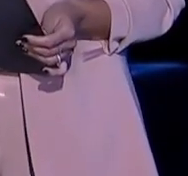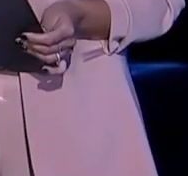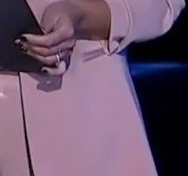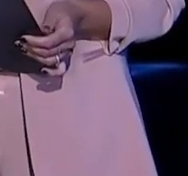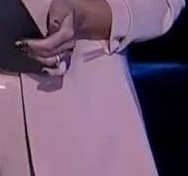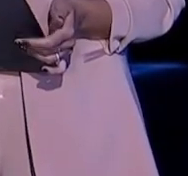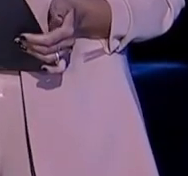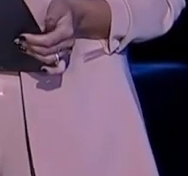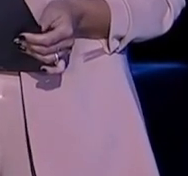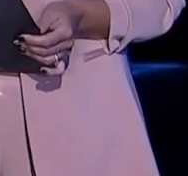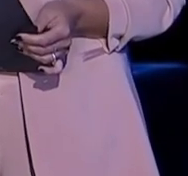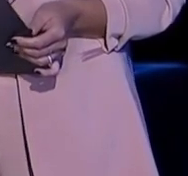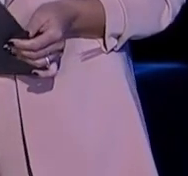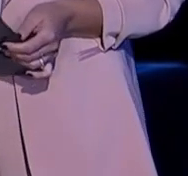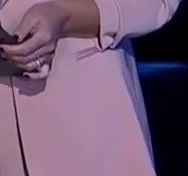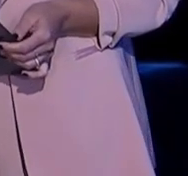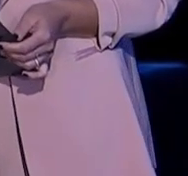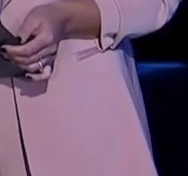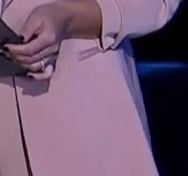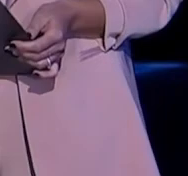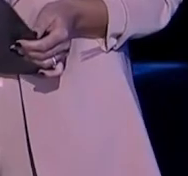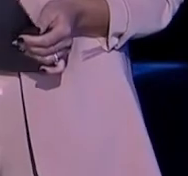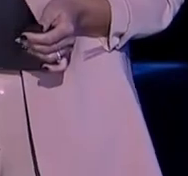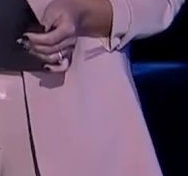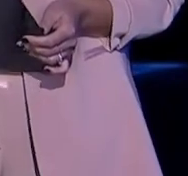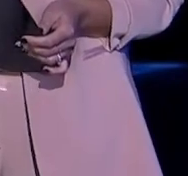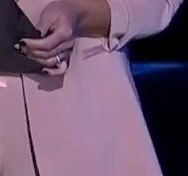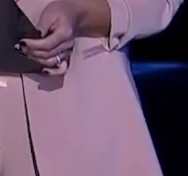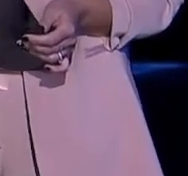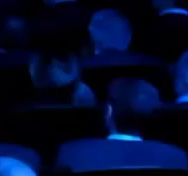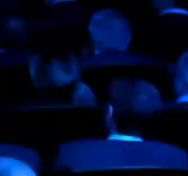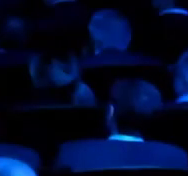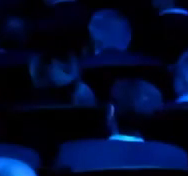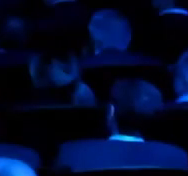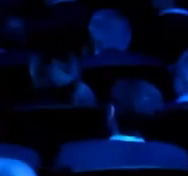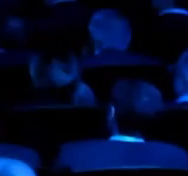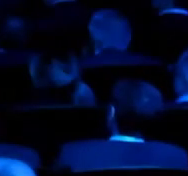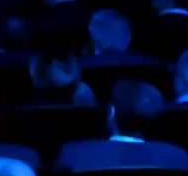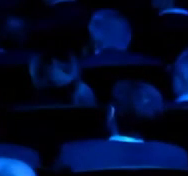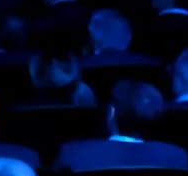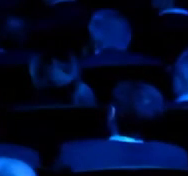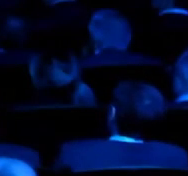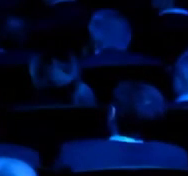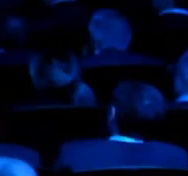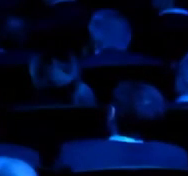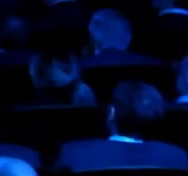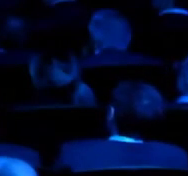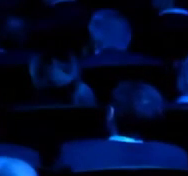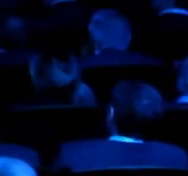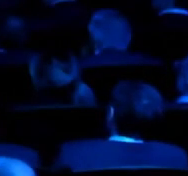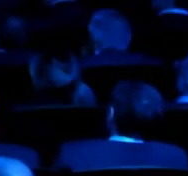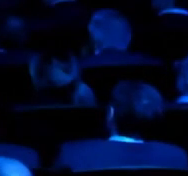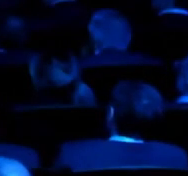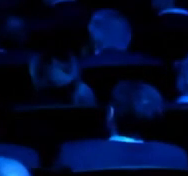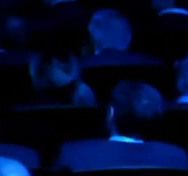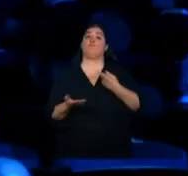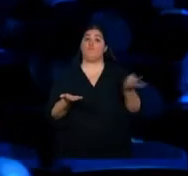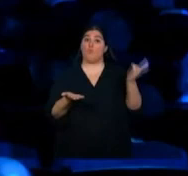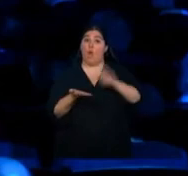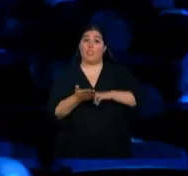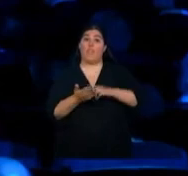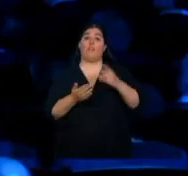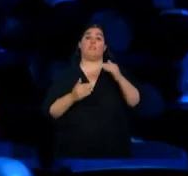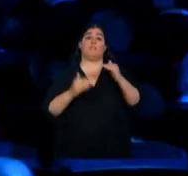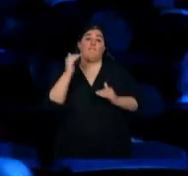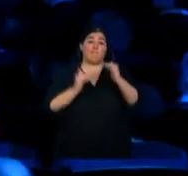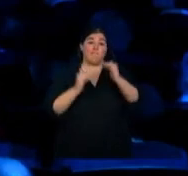Debate de Los candidatos que se presentan a las próximas elecciones del 22 de octubre Recuerden que si hay balotas habrá